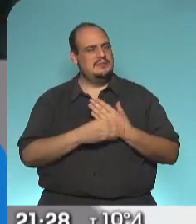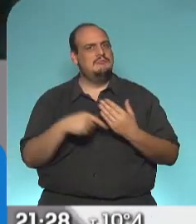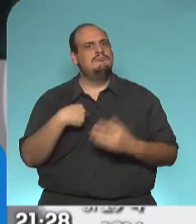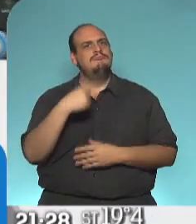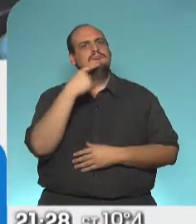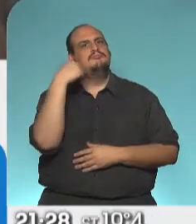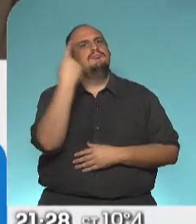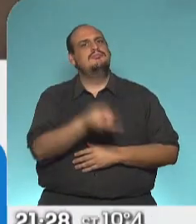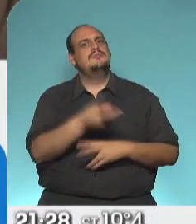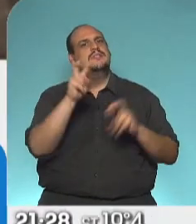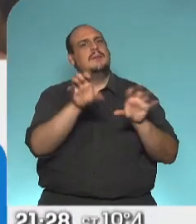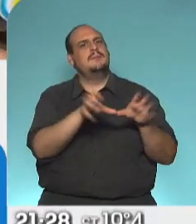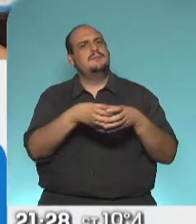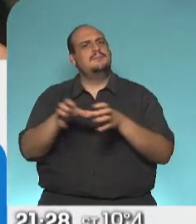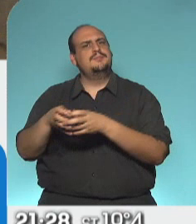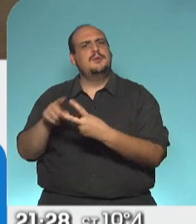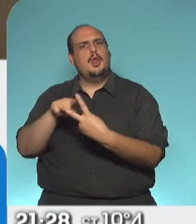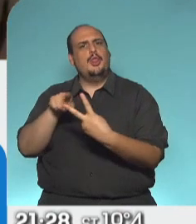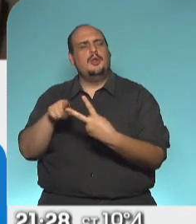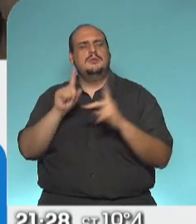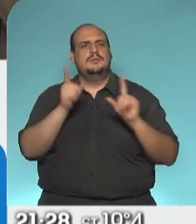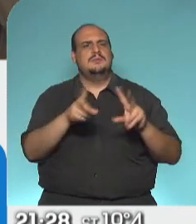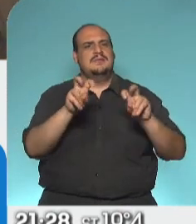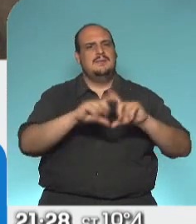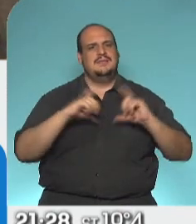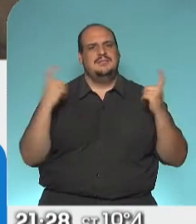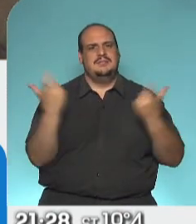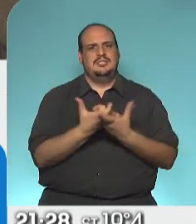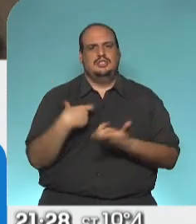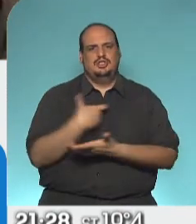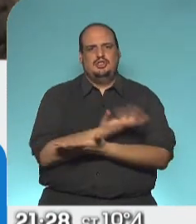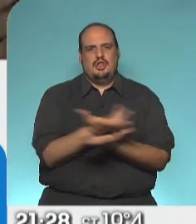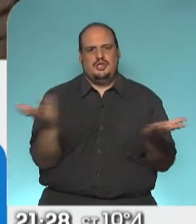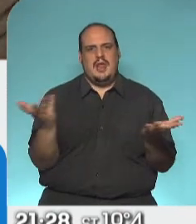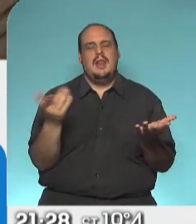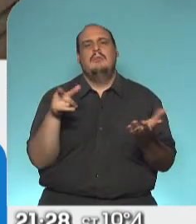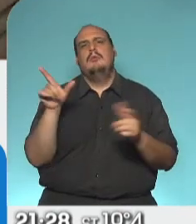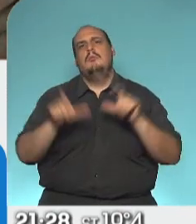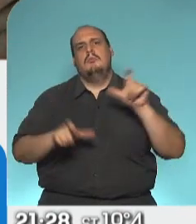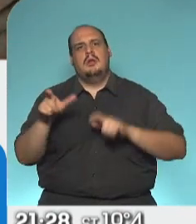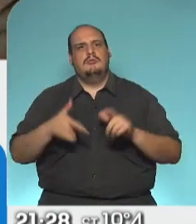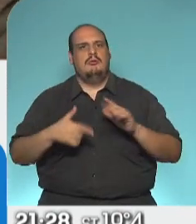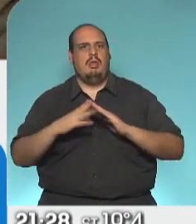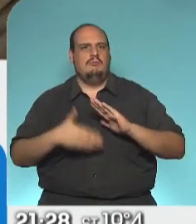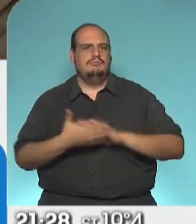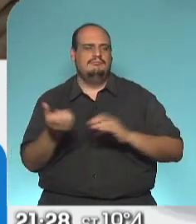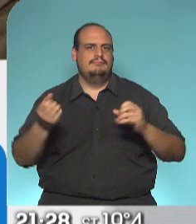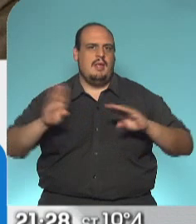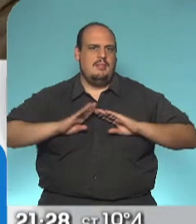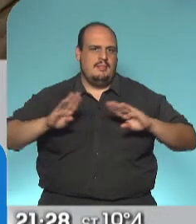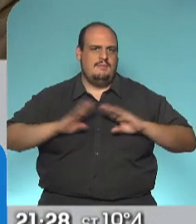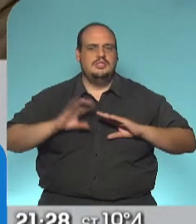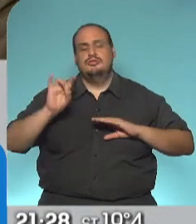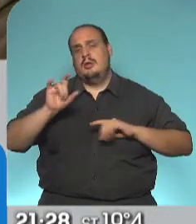con sus dos carteras y también un poco con lo social no porque la gente quiere realizar actividad física no sólo